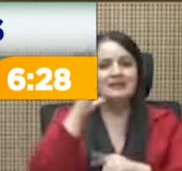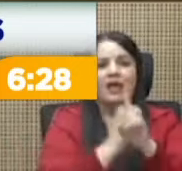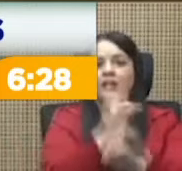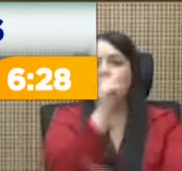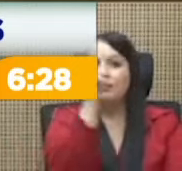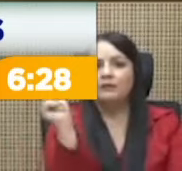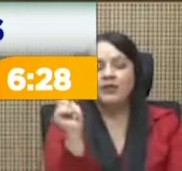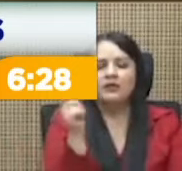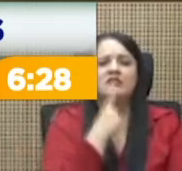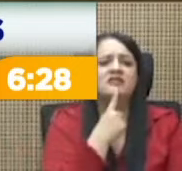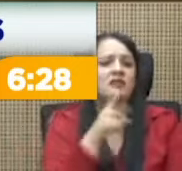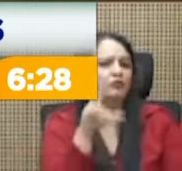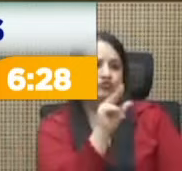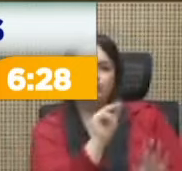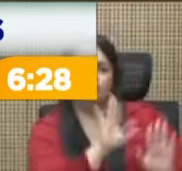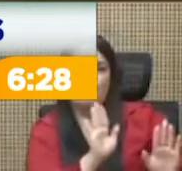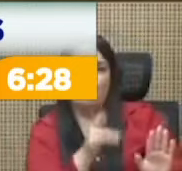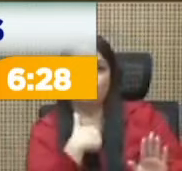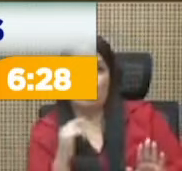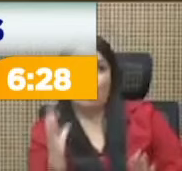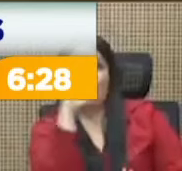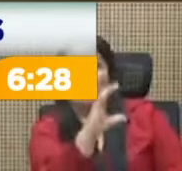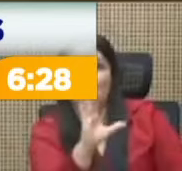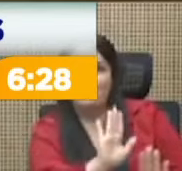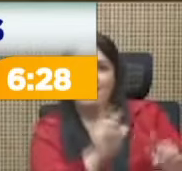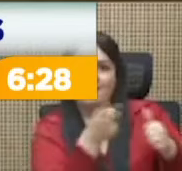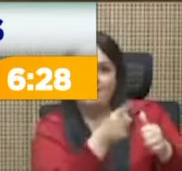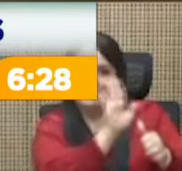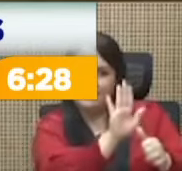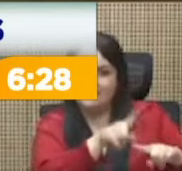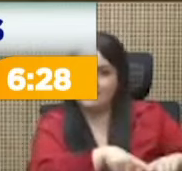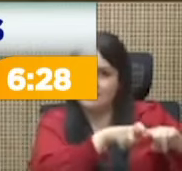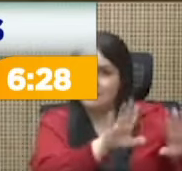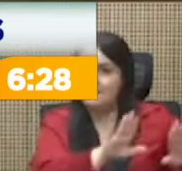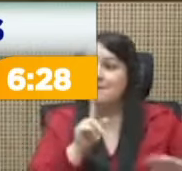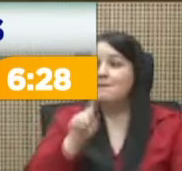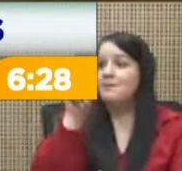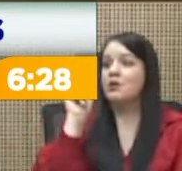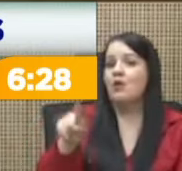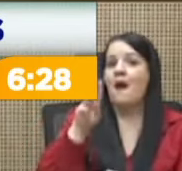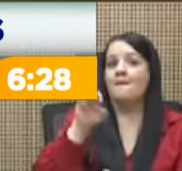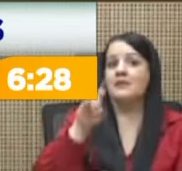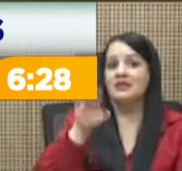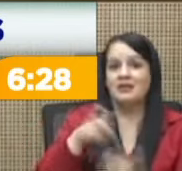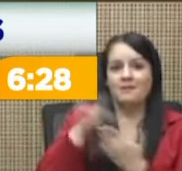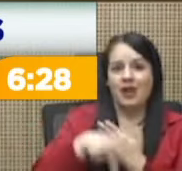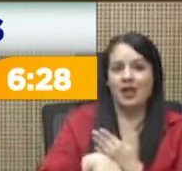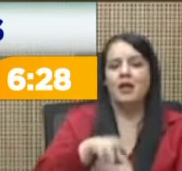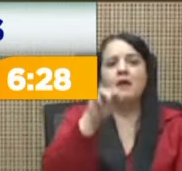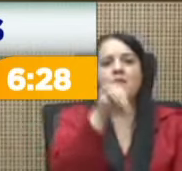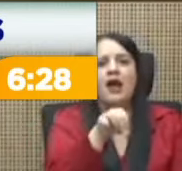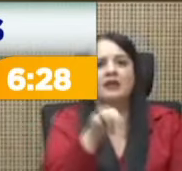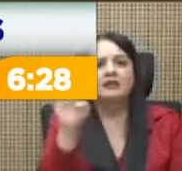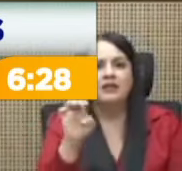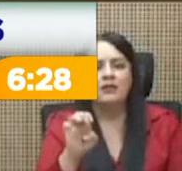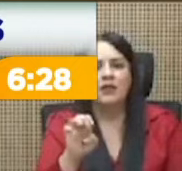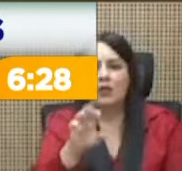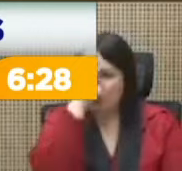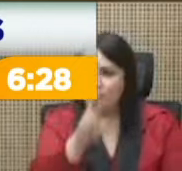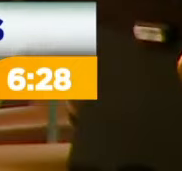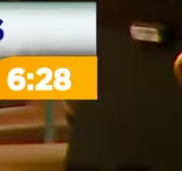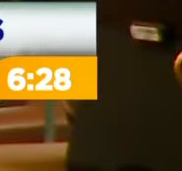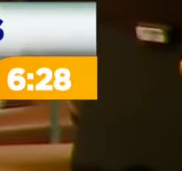no, yo no quiero devolver eso, voy a preguntarle a Mideplan. Doña Marta Esquivel, con todo el respeto, páguele a la Caja y